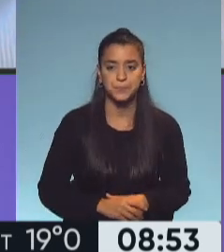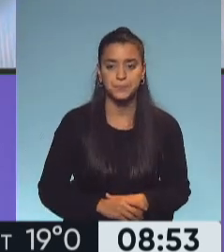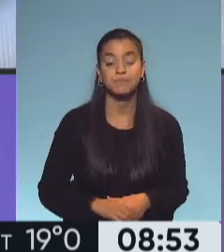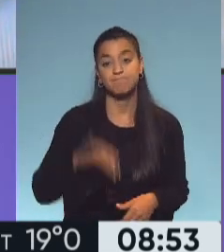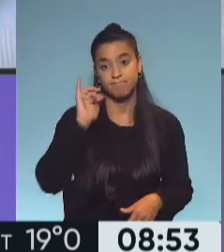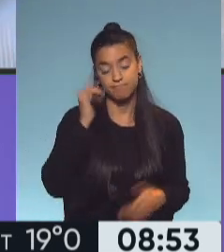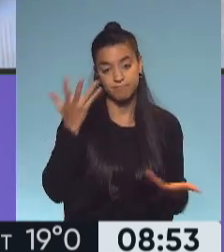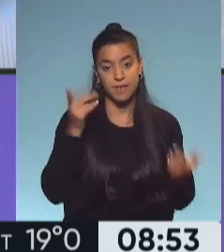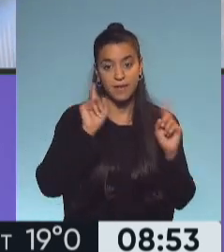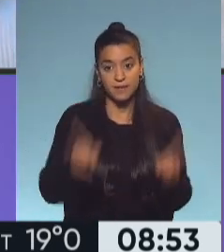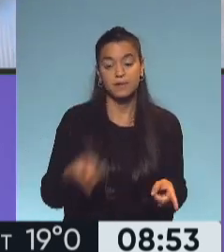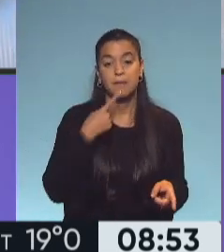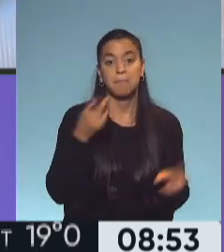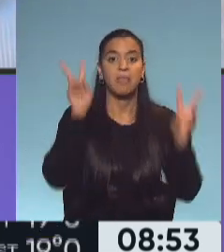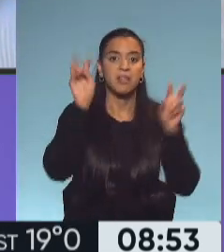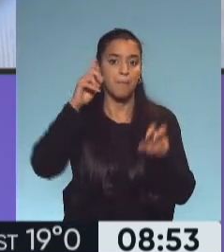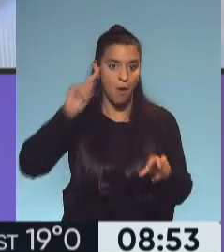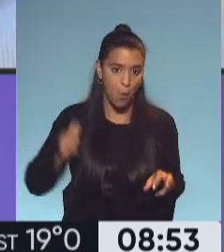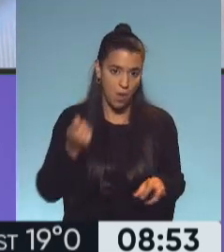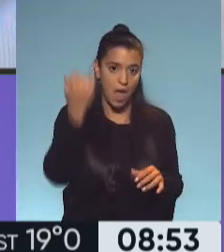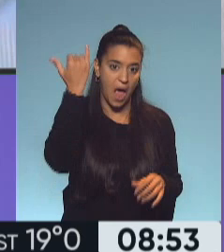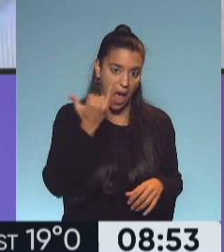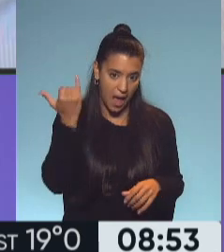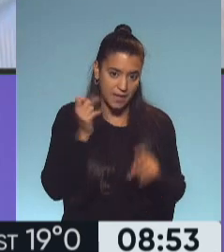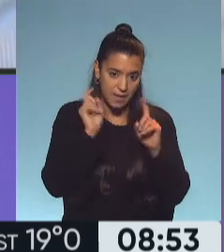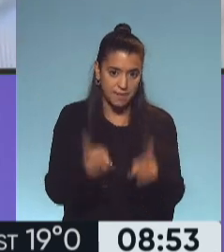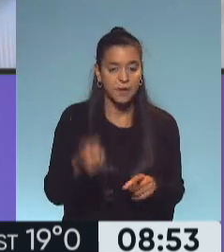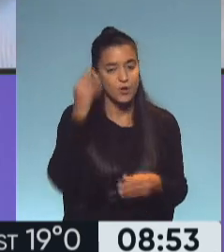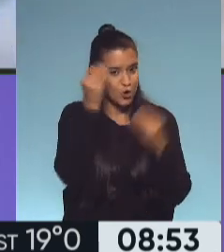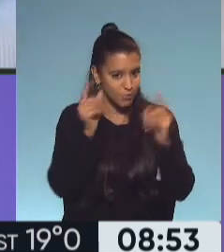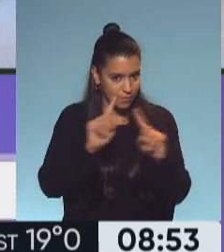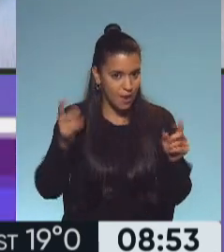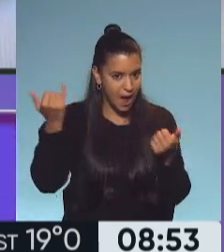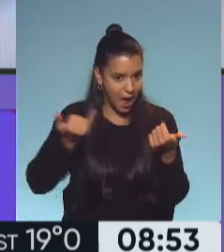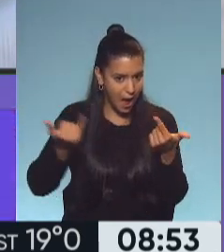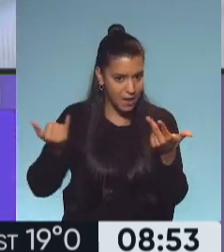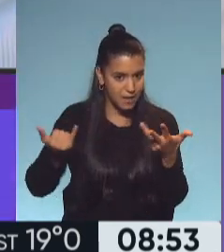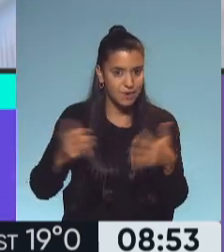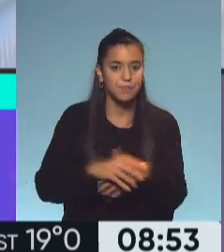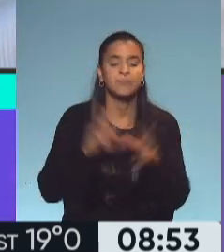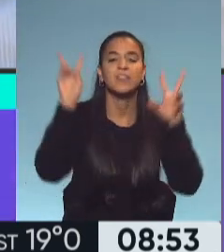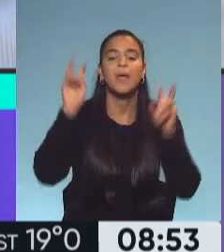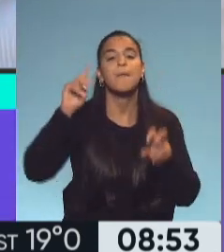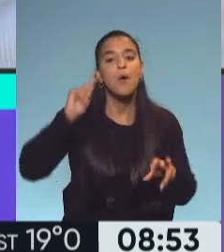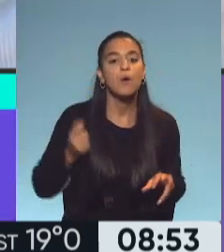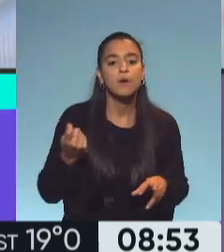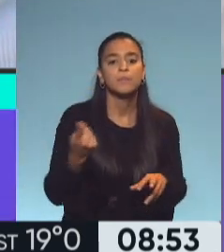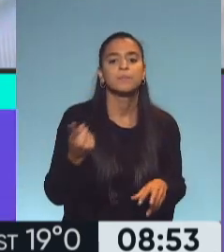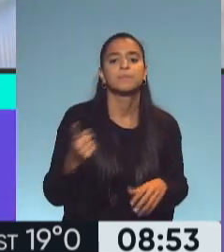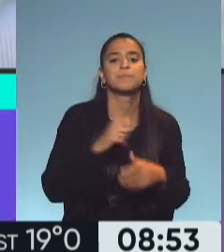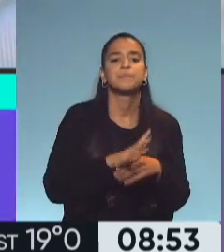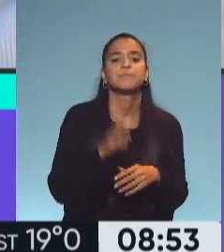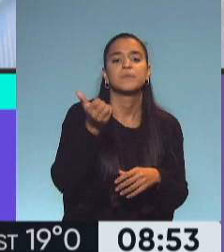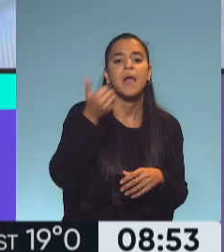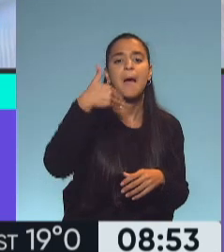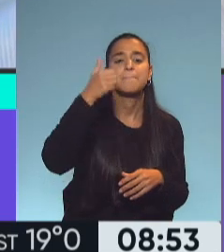Y que también viene con temas judiciales bajo el brazo. No te preocupes, Silvita, porque todo viene con temas judiciales. Amazon